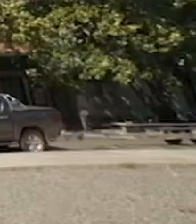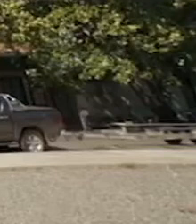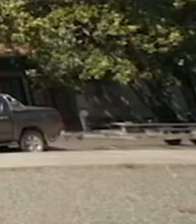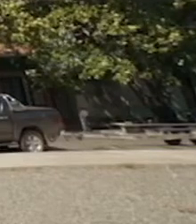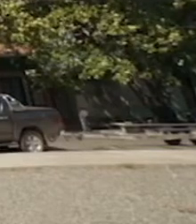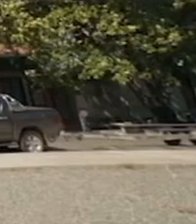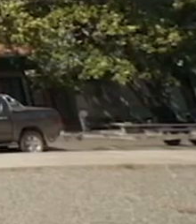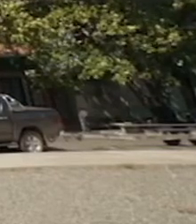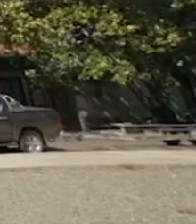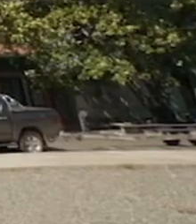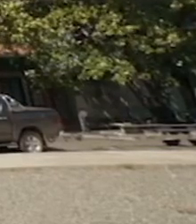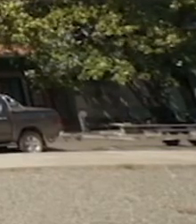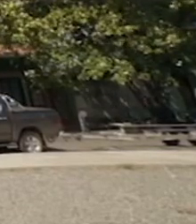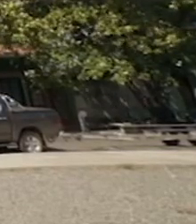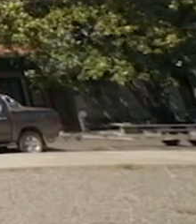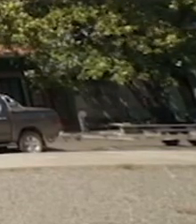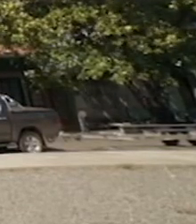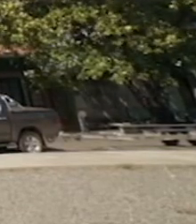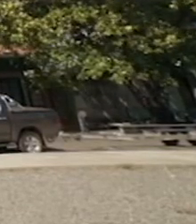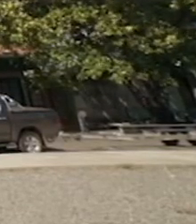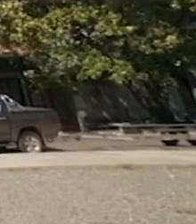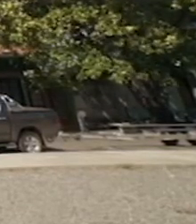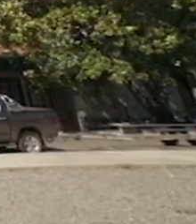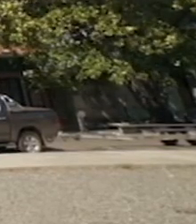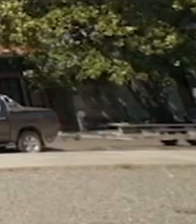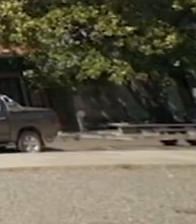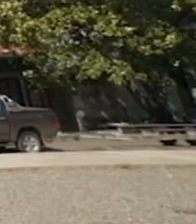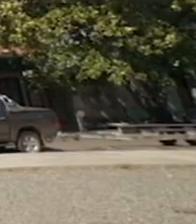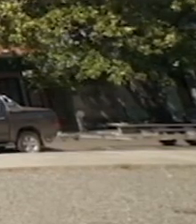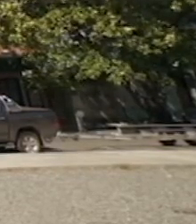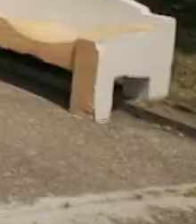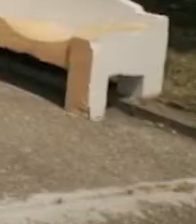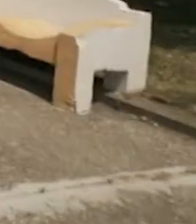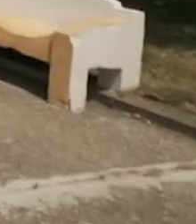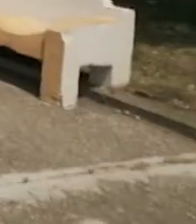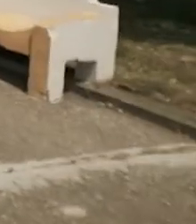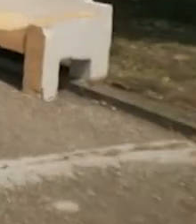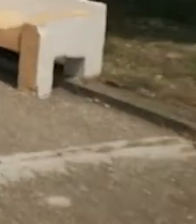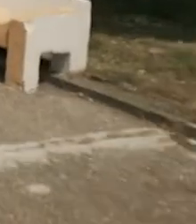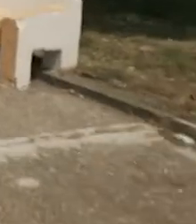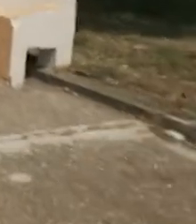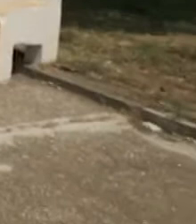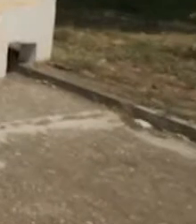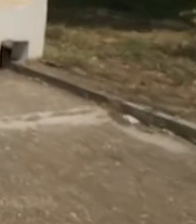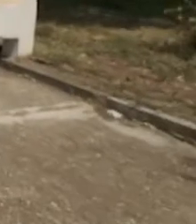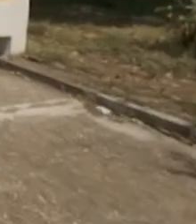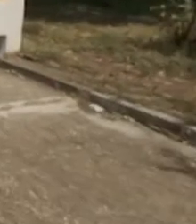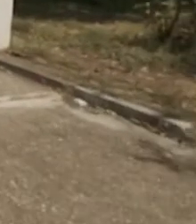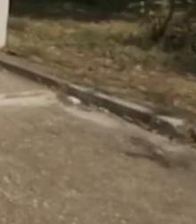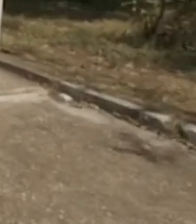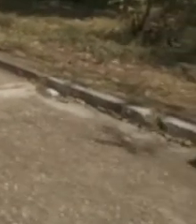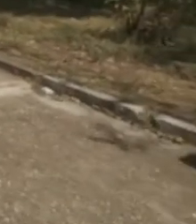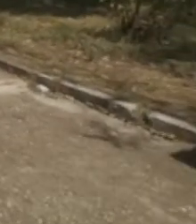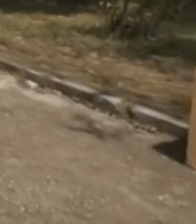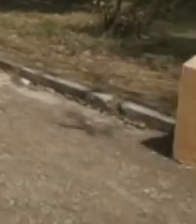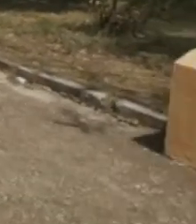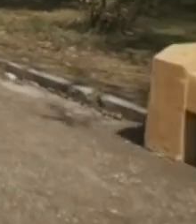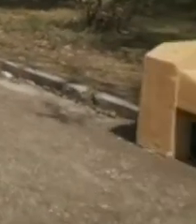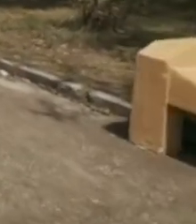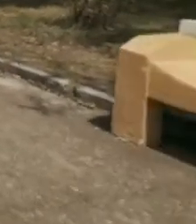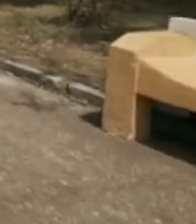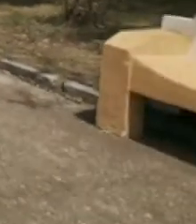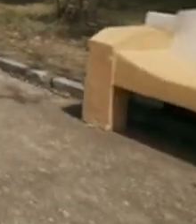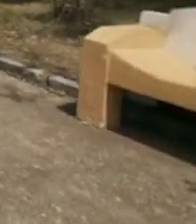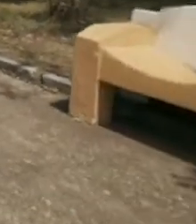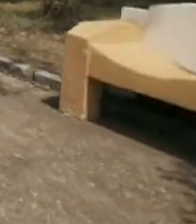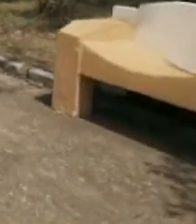¿Escuchaste? Sí, ¿verdad? Me encanta oír los pájaros cantar. ¿Este es el Parque Victoria? Sí, pero ¿qué tiene